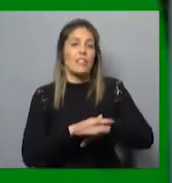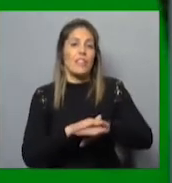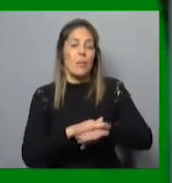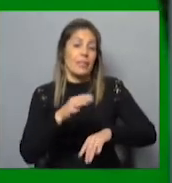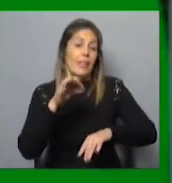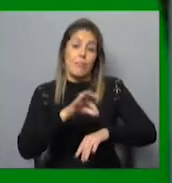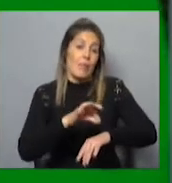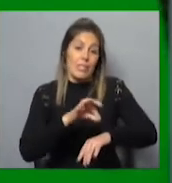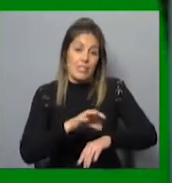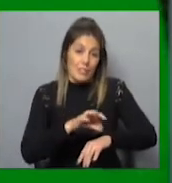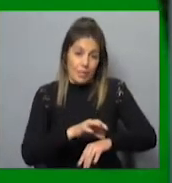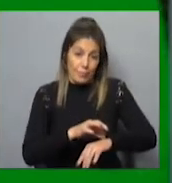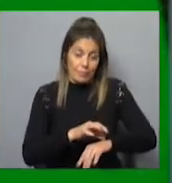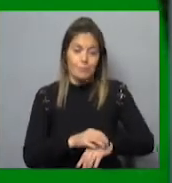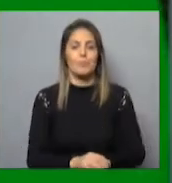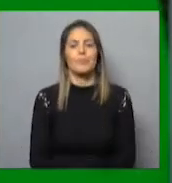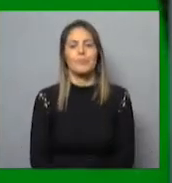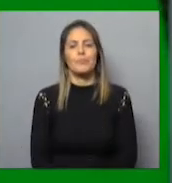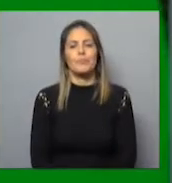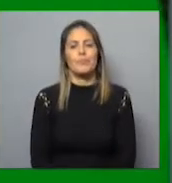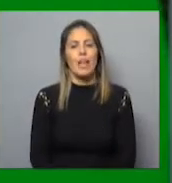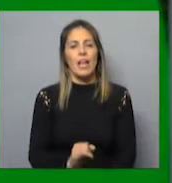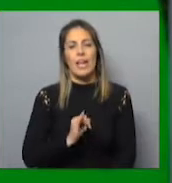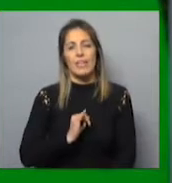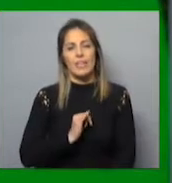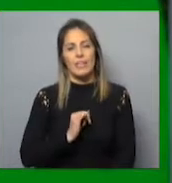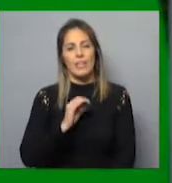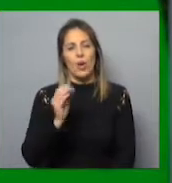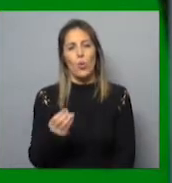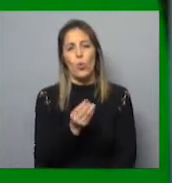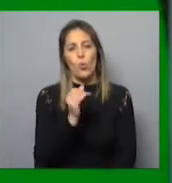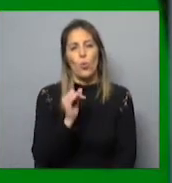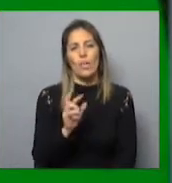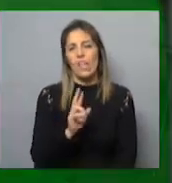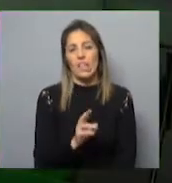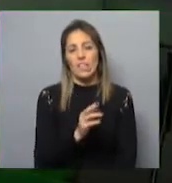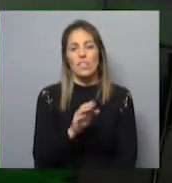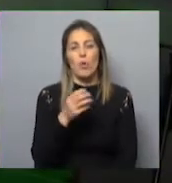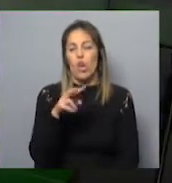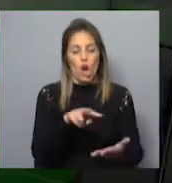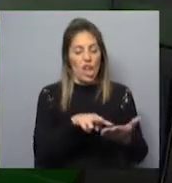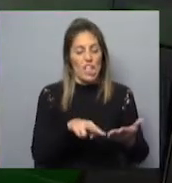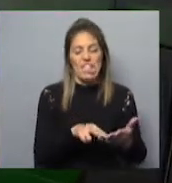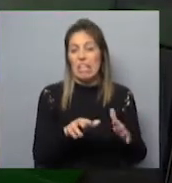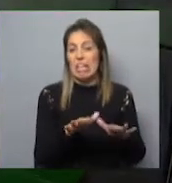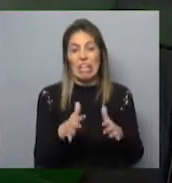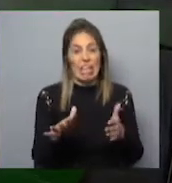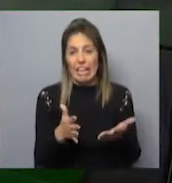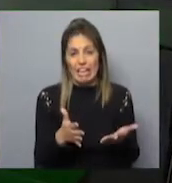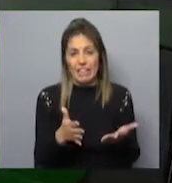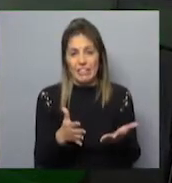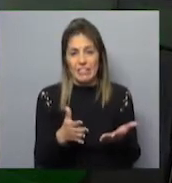medicina la identidad queer en realidad existe que es la que es el